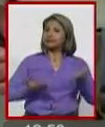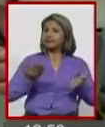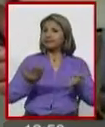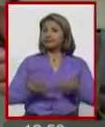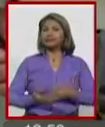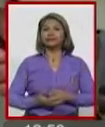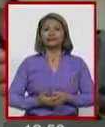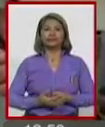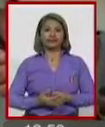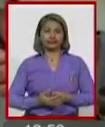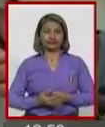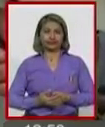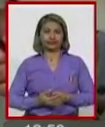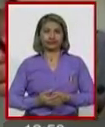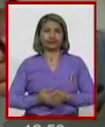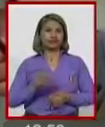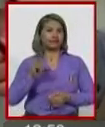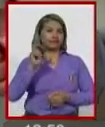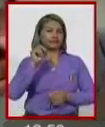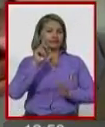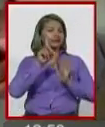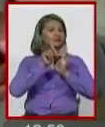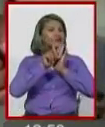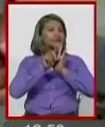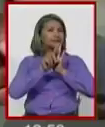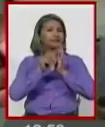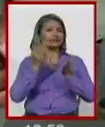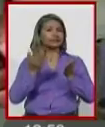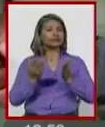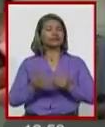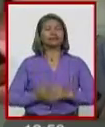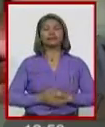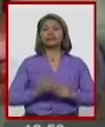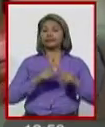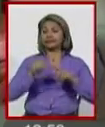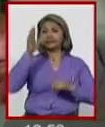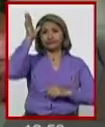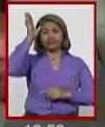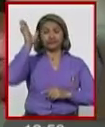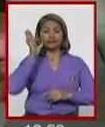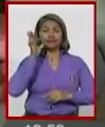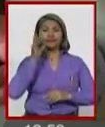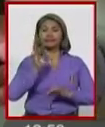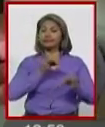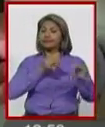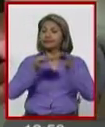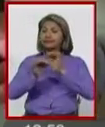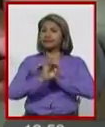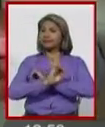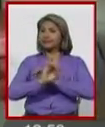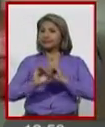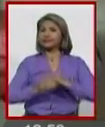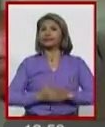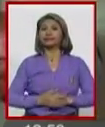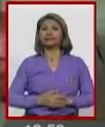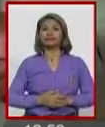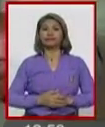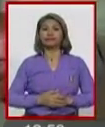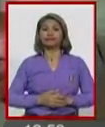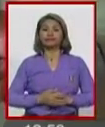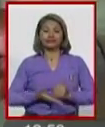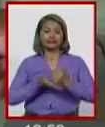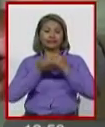presumiblemente haya sido más de media hora. De todas formas, como los padres no aportaban suficientes datos, se procedió a hacer la